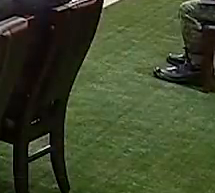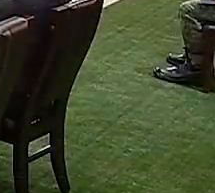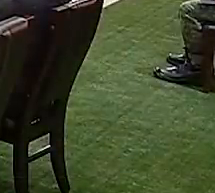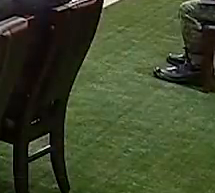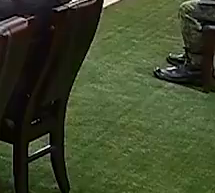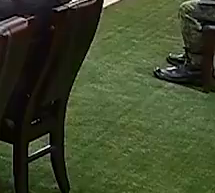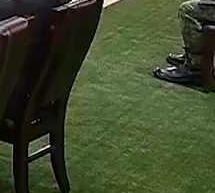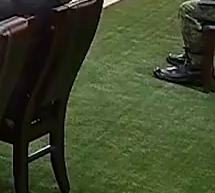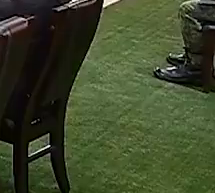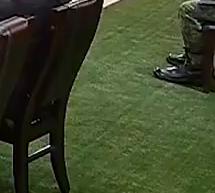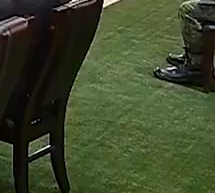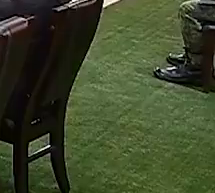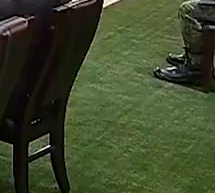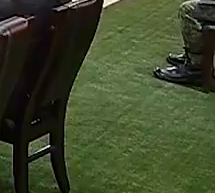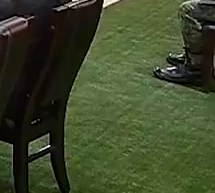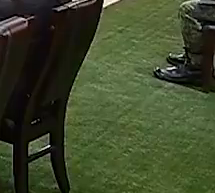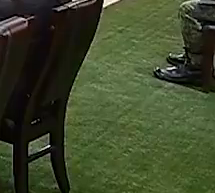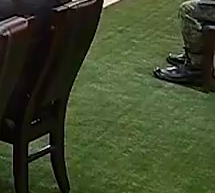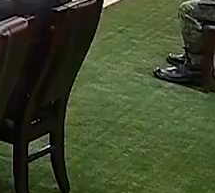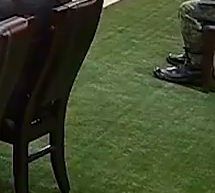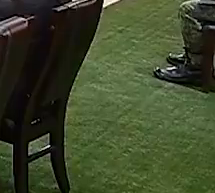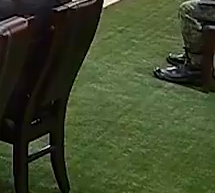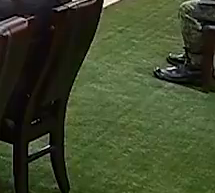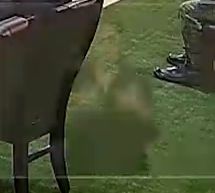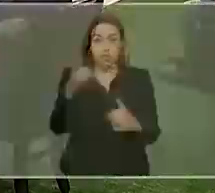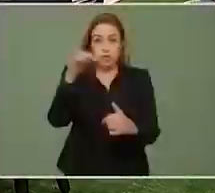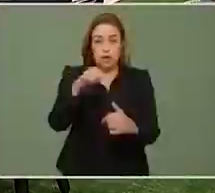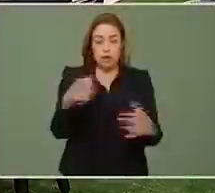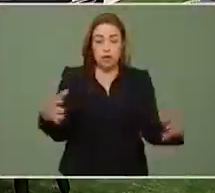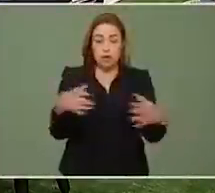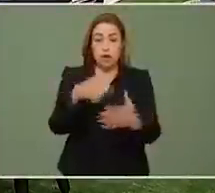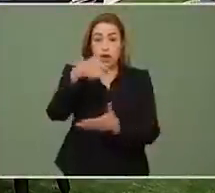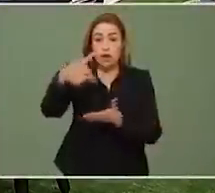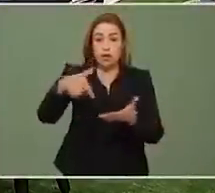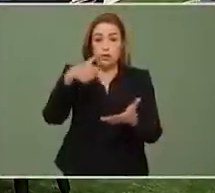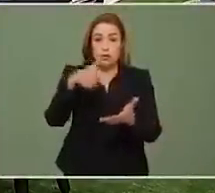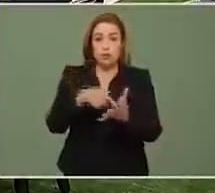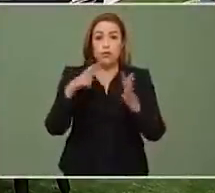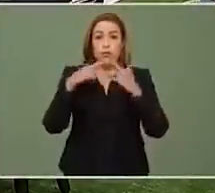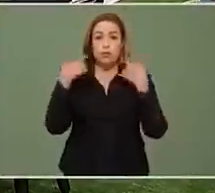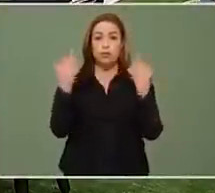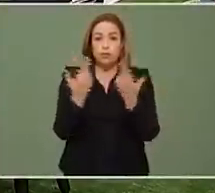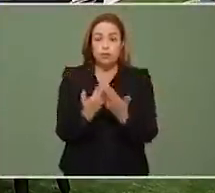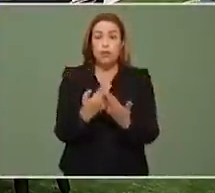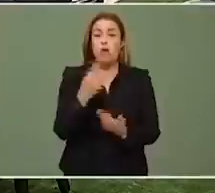la sede una de las regiones